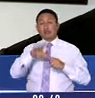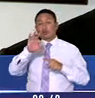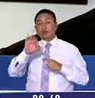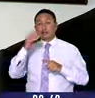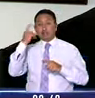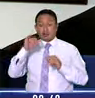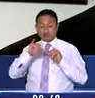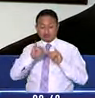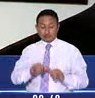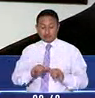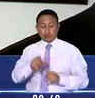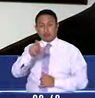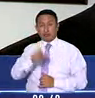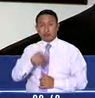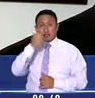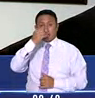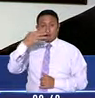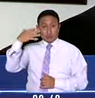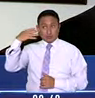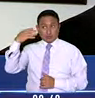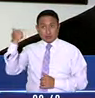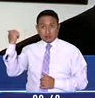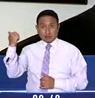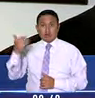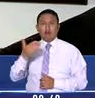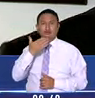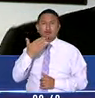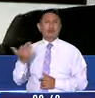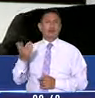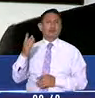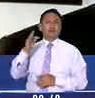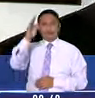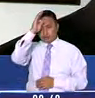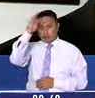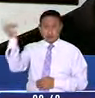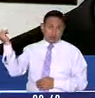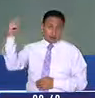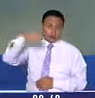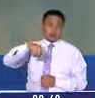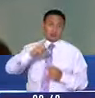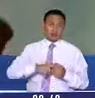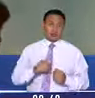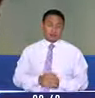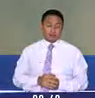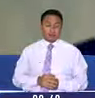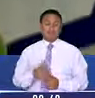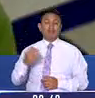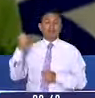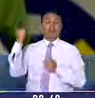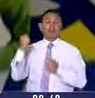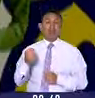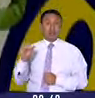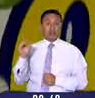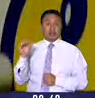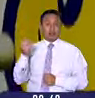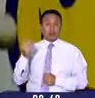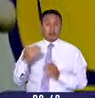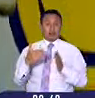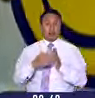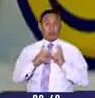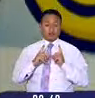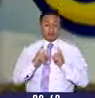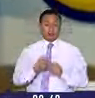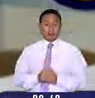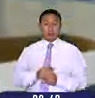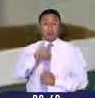las personas que se atienden en la Amazonía, ¿dónde se atienden? La mayoría tiene que trasladarse a Quito. Según la Fundación Jóvenes contra el Cáncer, de los cerca